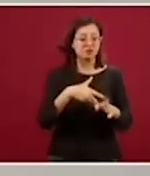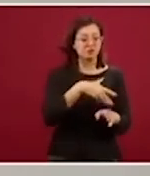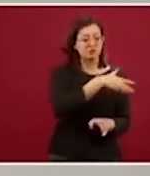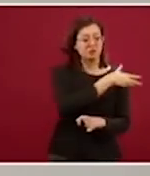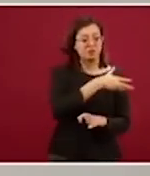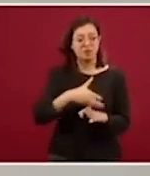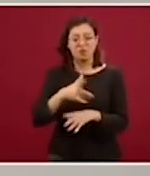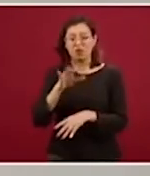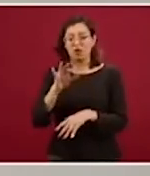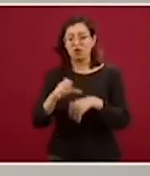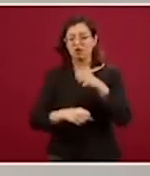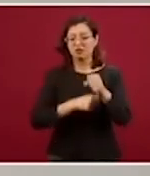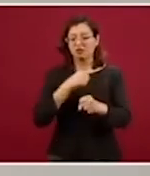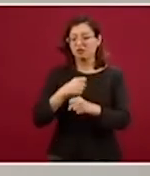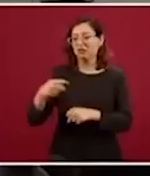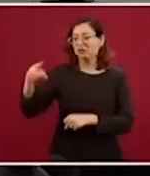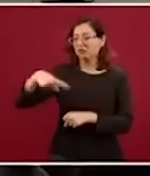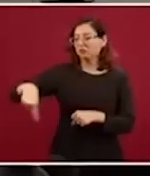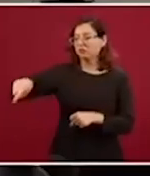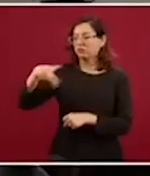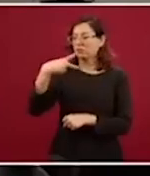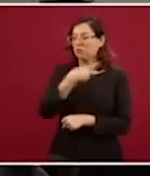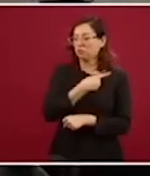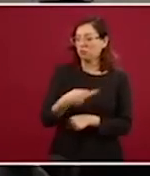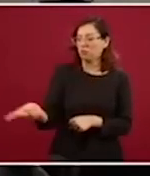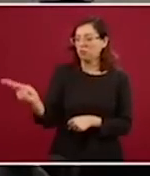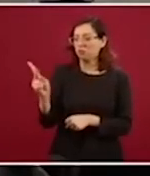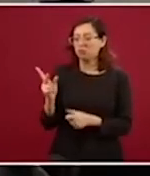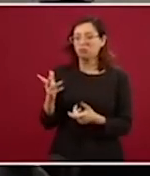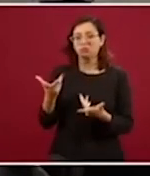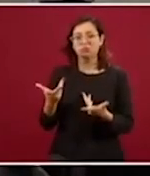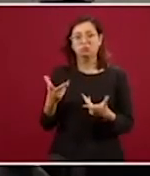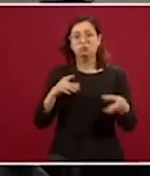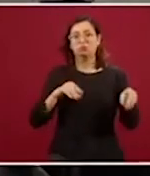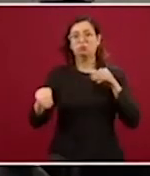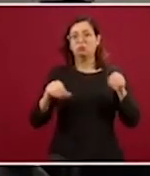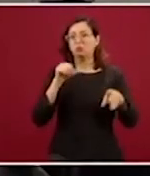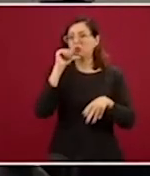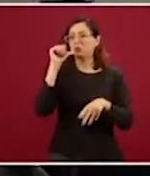y entonces esa es a la población que hay que proteger, y